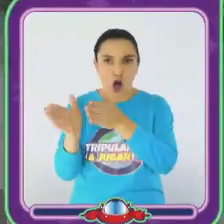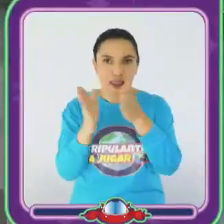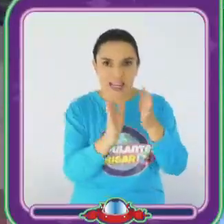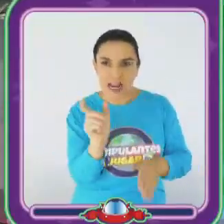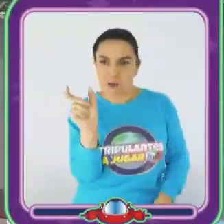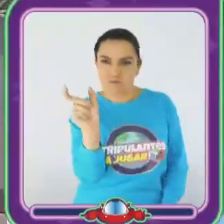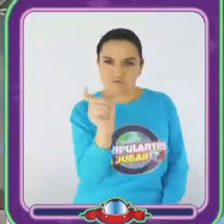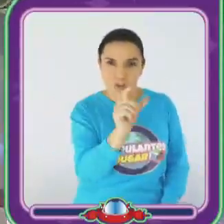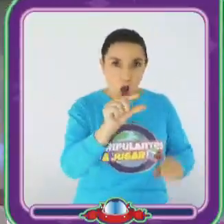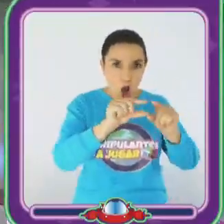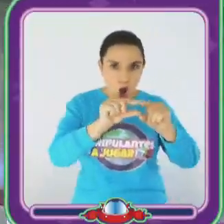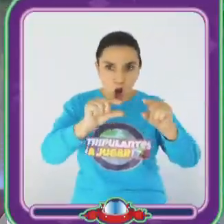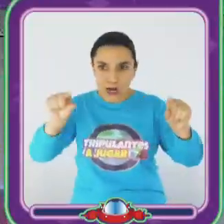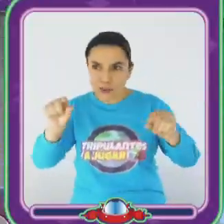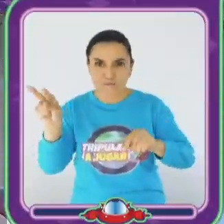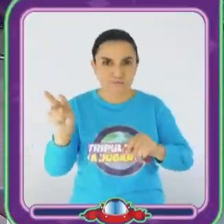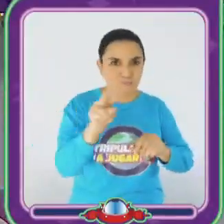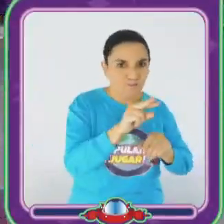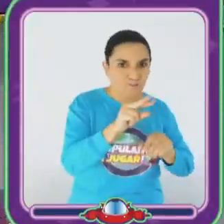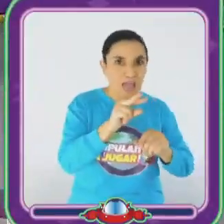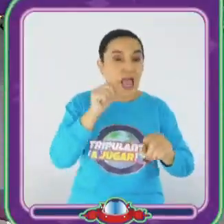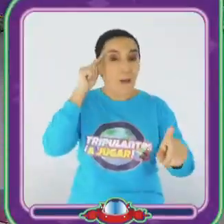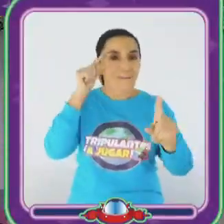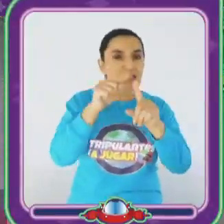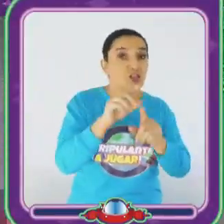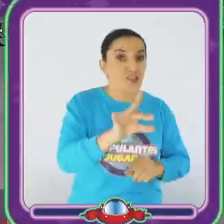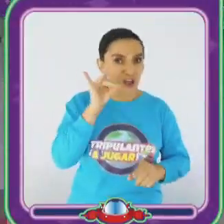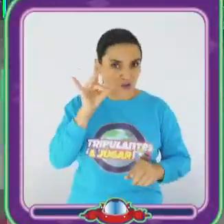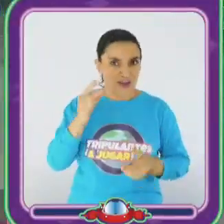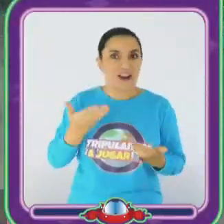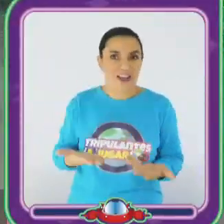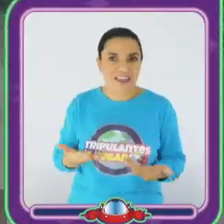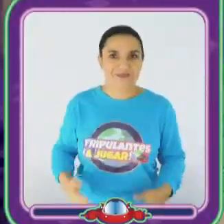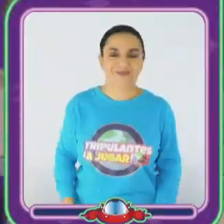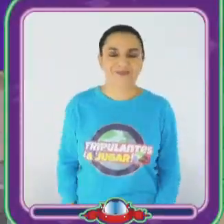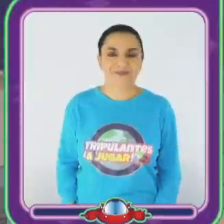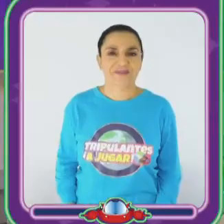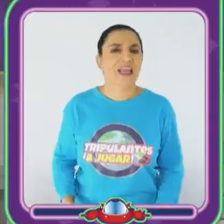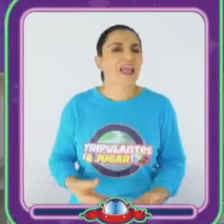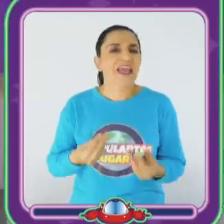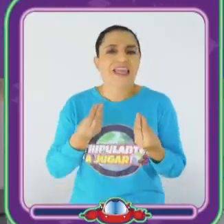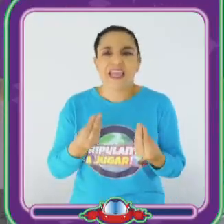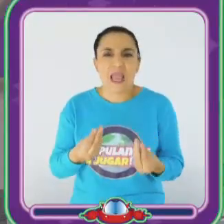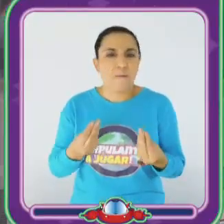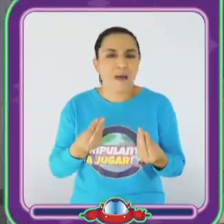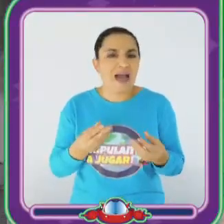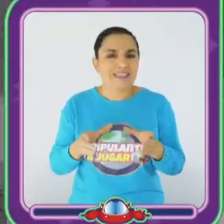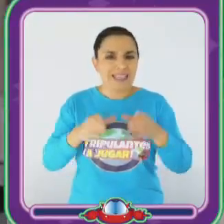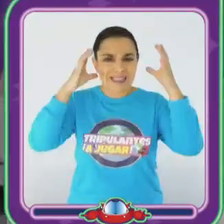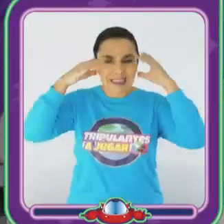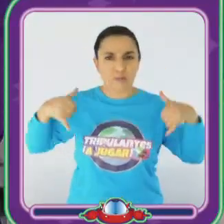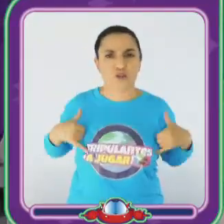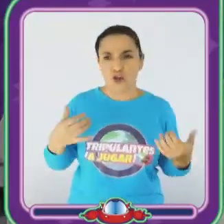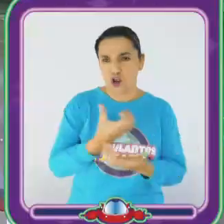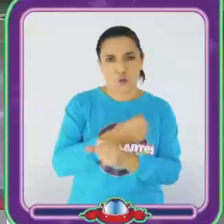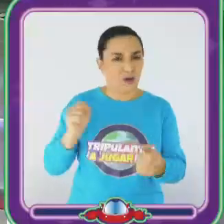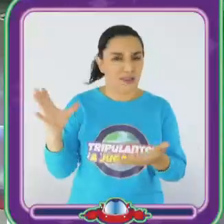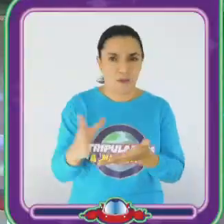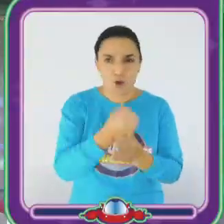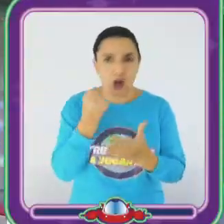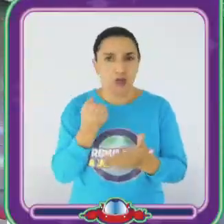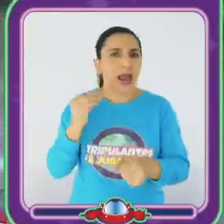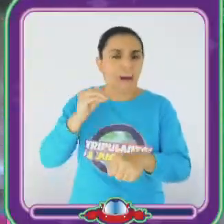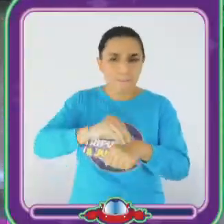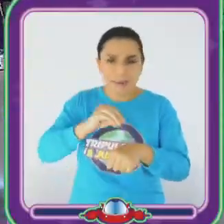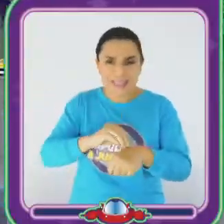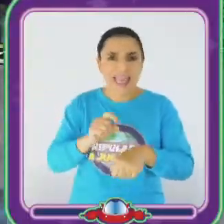a ordenarlas para formar una oración que nos va a ayudar a descubrir la misión del día de hoy. ¿Qué pasa, tripulación, si no logramos encontrar las pistas